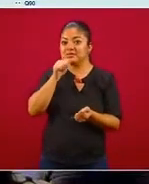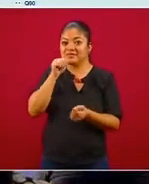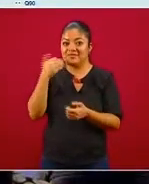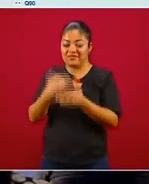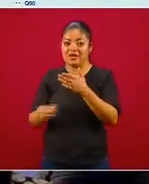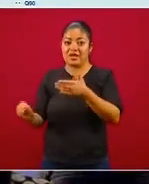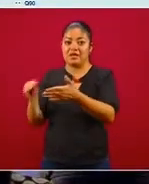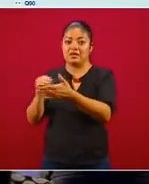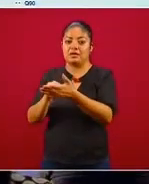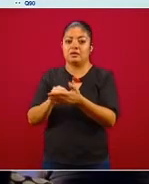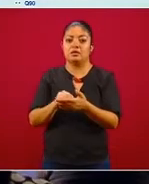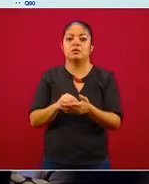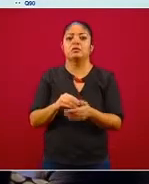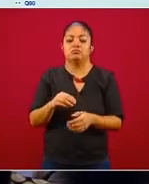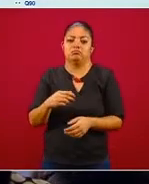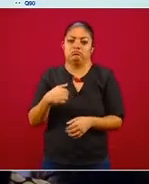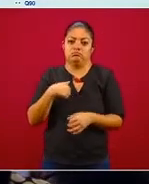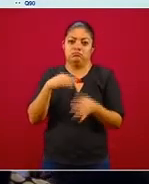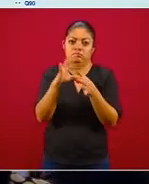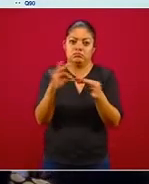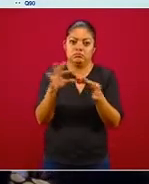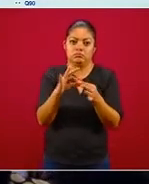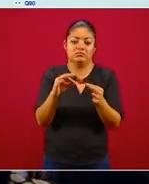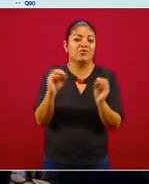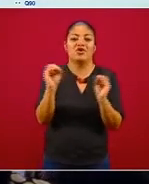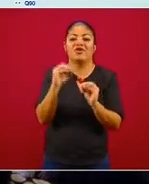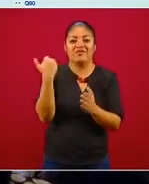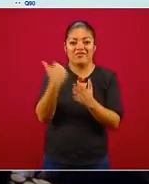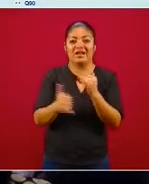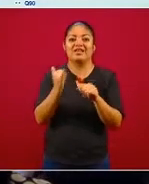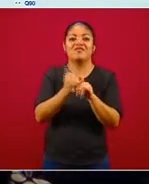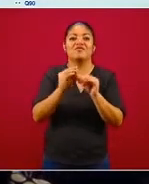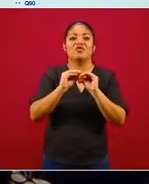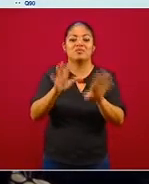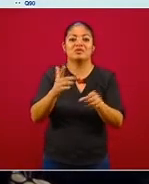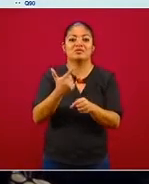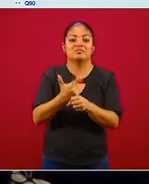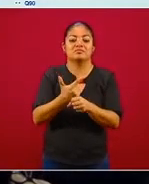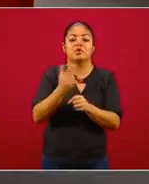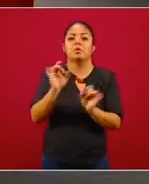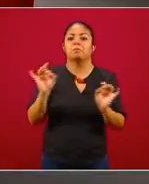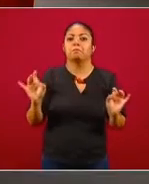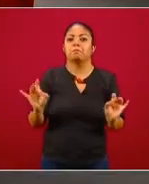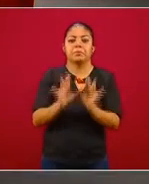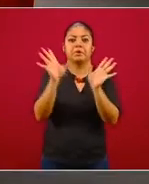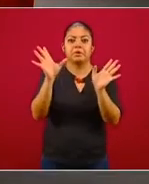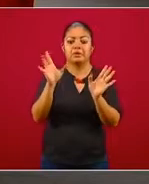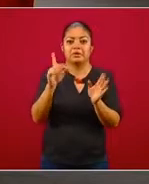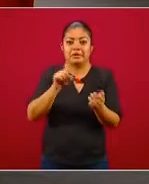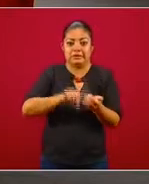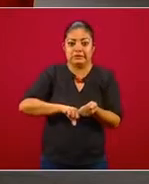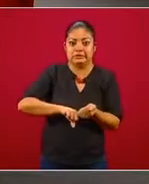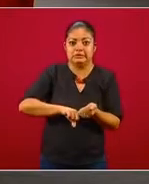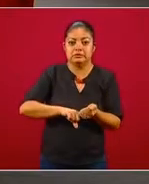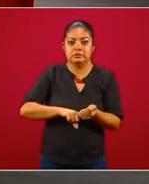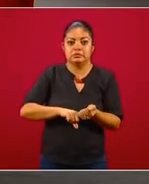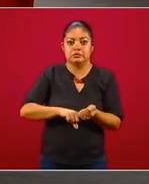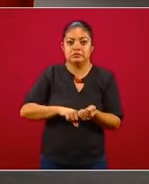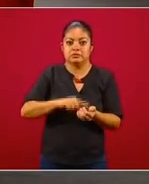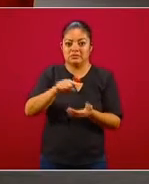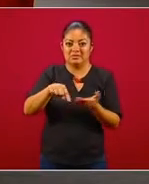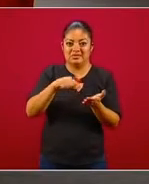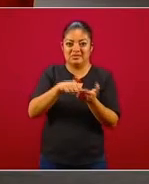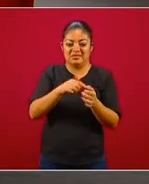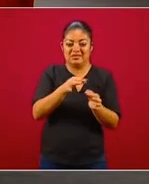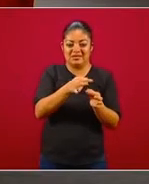es weren't esta: considered in the no se prediction. están integrando los Some casos of que the ocurren cases that are esporádicamente en just el territorio sporadically fuera de las distributed